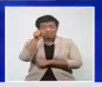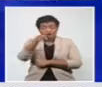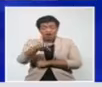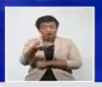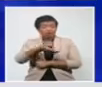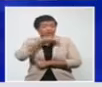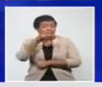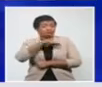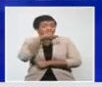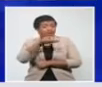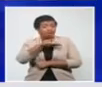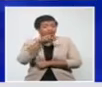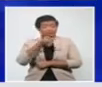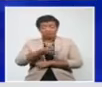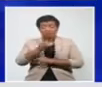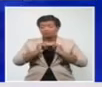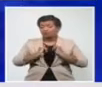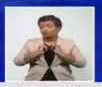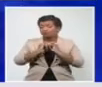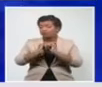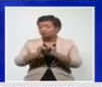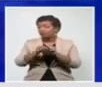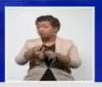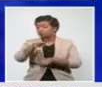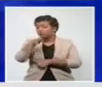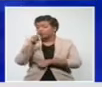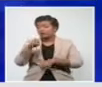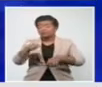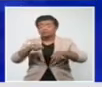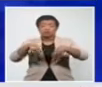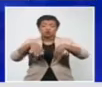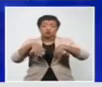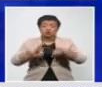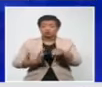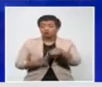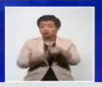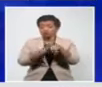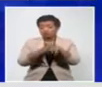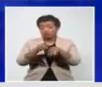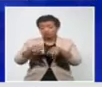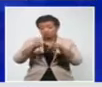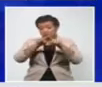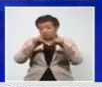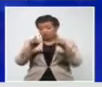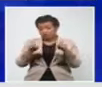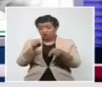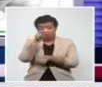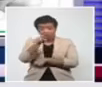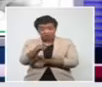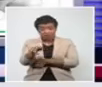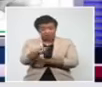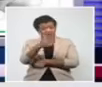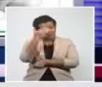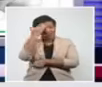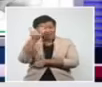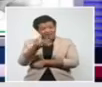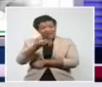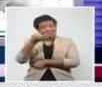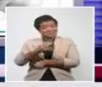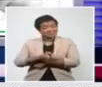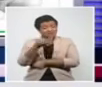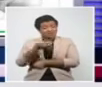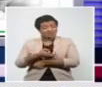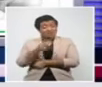estudio con la información más actualizada sobre la situación epidemiológica en el país. Y a usted, como siempre, en los finales de esta transmisión,